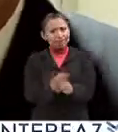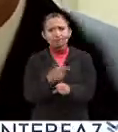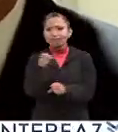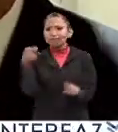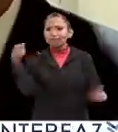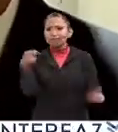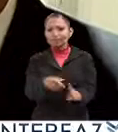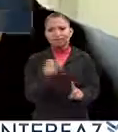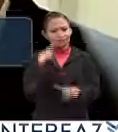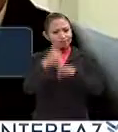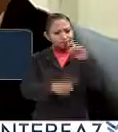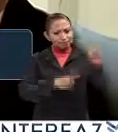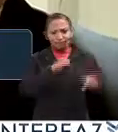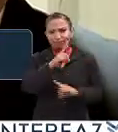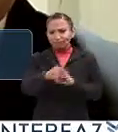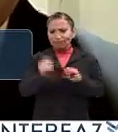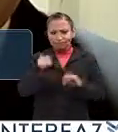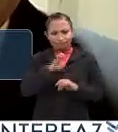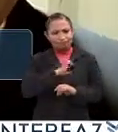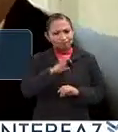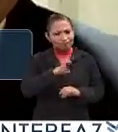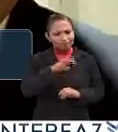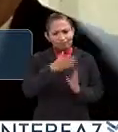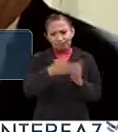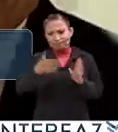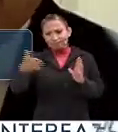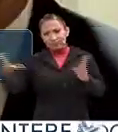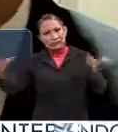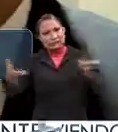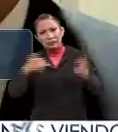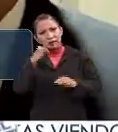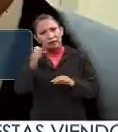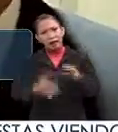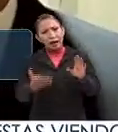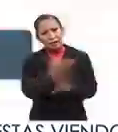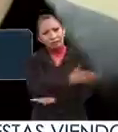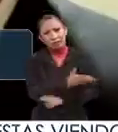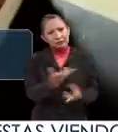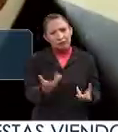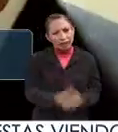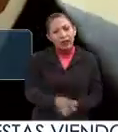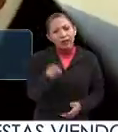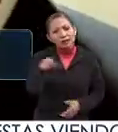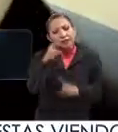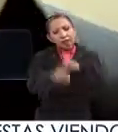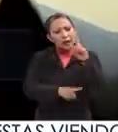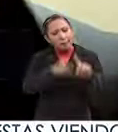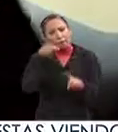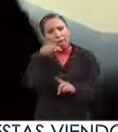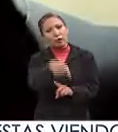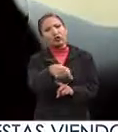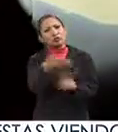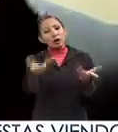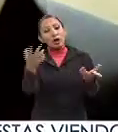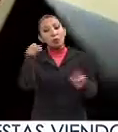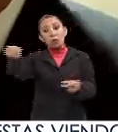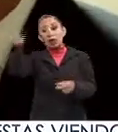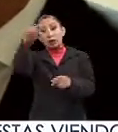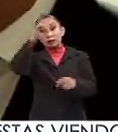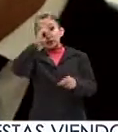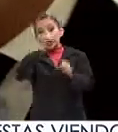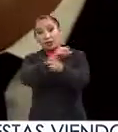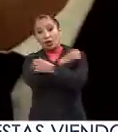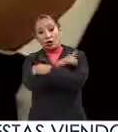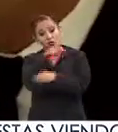de dirigentes deportivos hemos hecho cosas que no habíamos podido hacer, ¿no? Que sea un deporte considerado por la